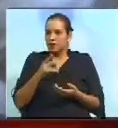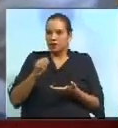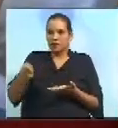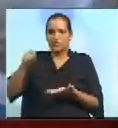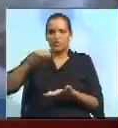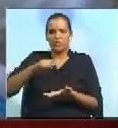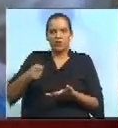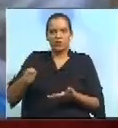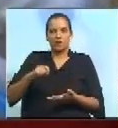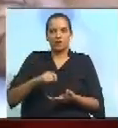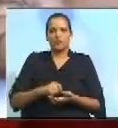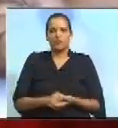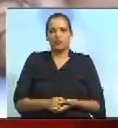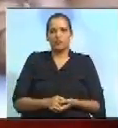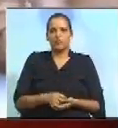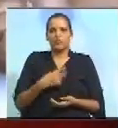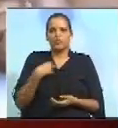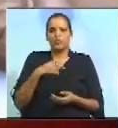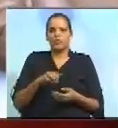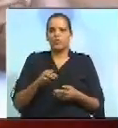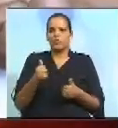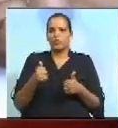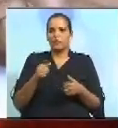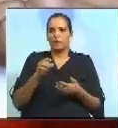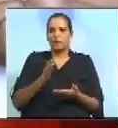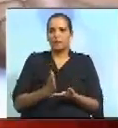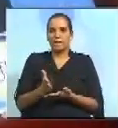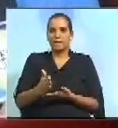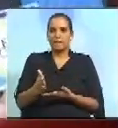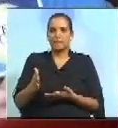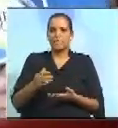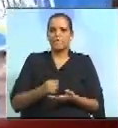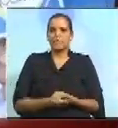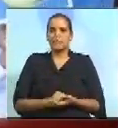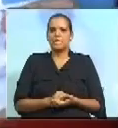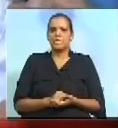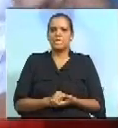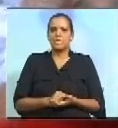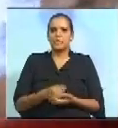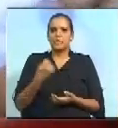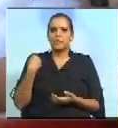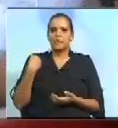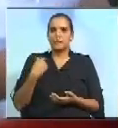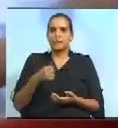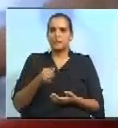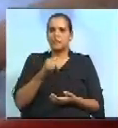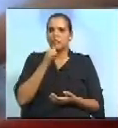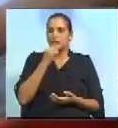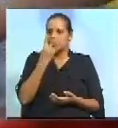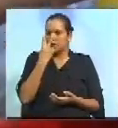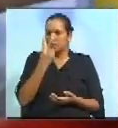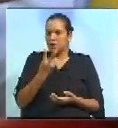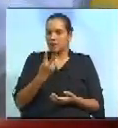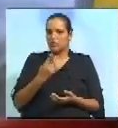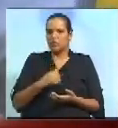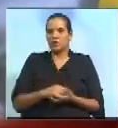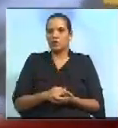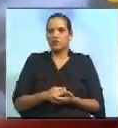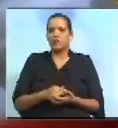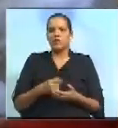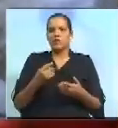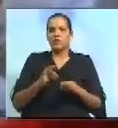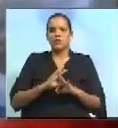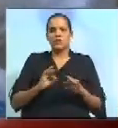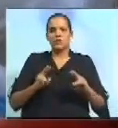que se ve la forma en que se lo sirve, con nutritivos trozos de pescado. Tenemos el caldito, mira cómo te das cuenta,